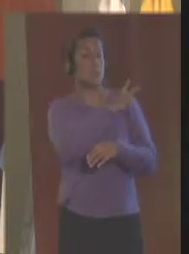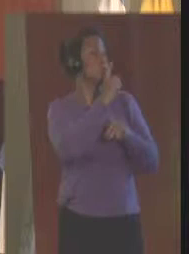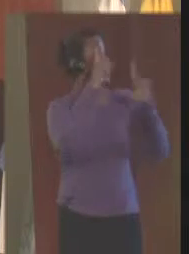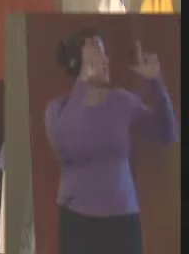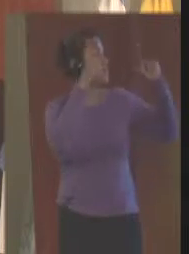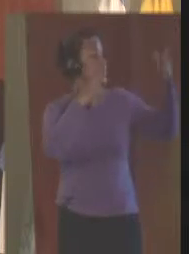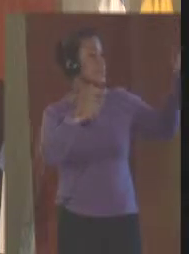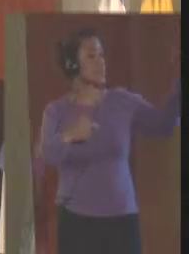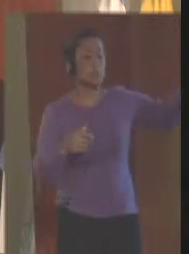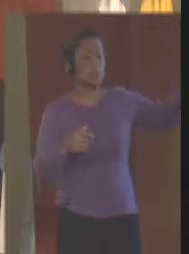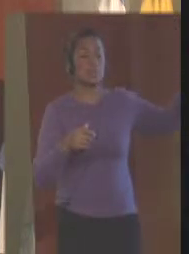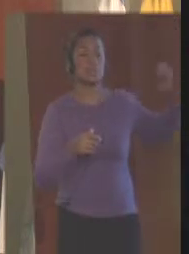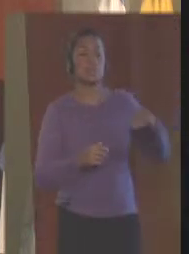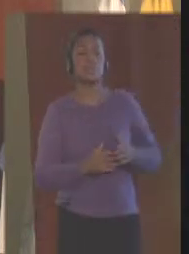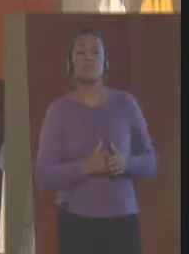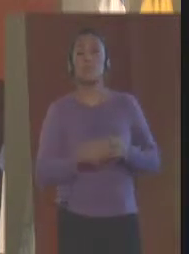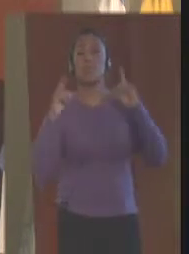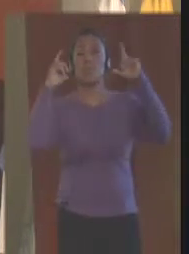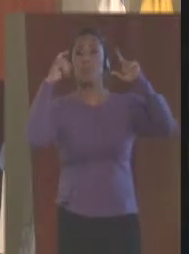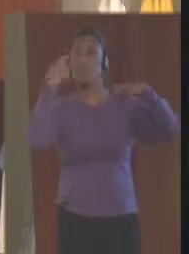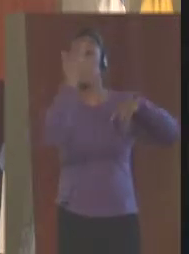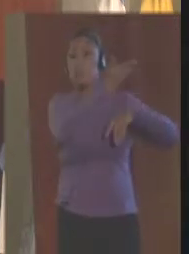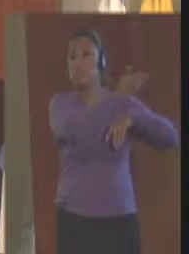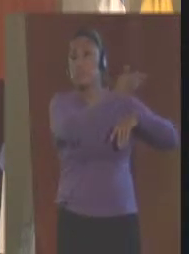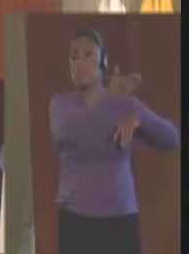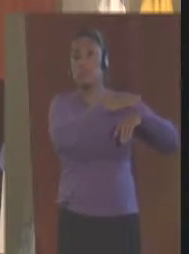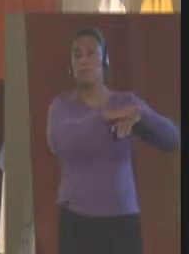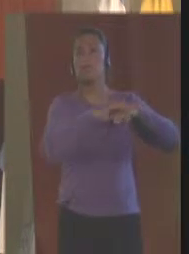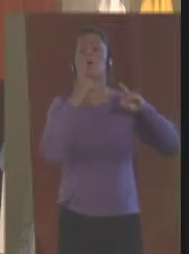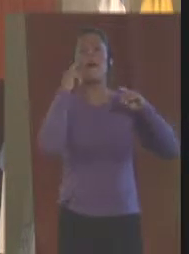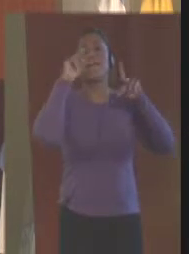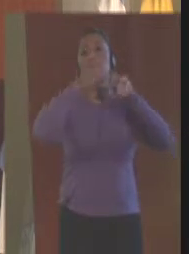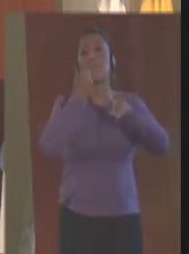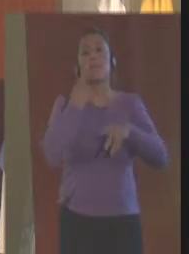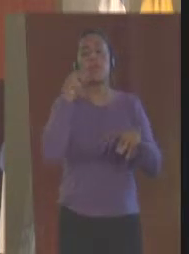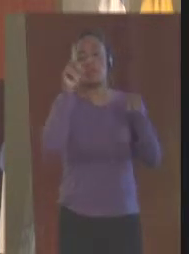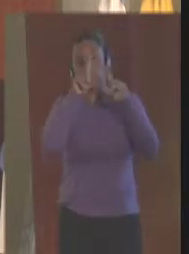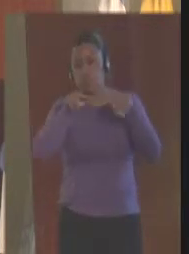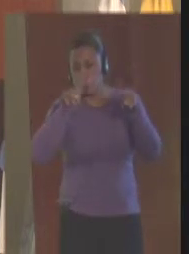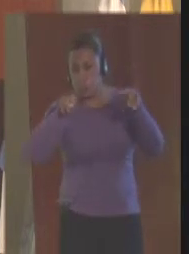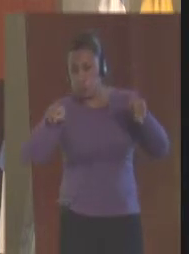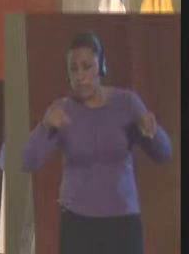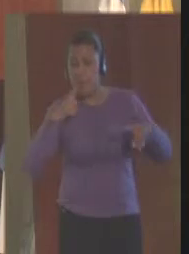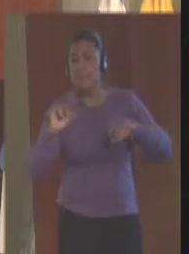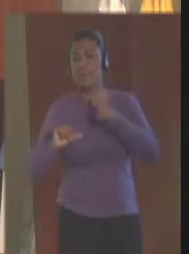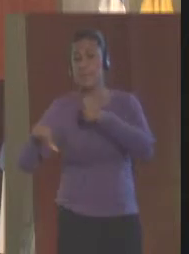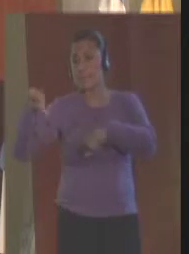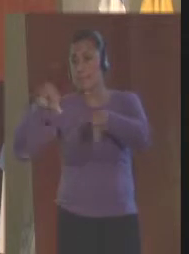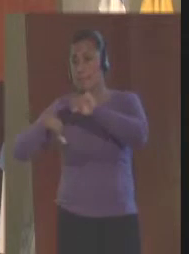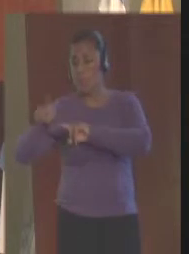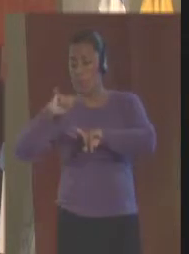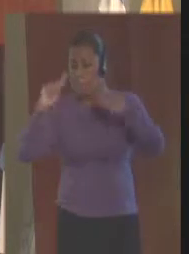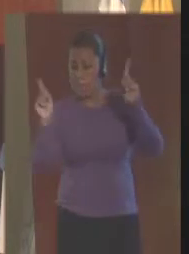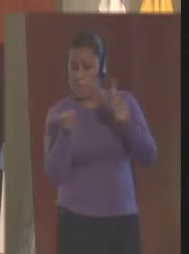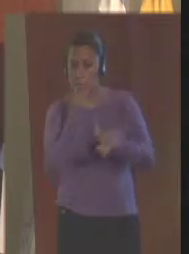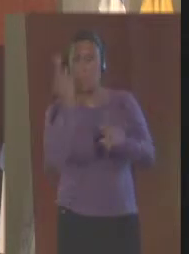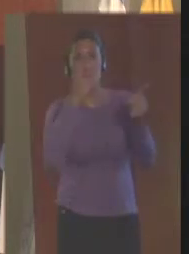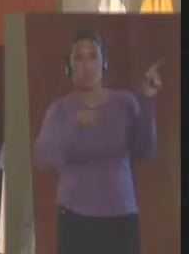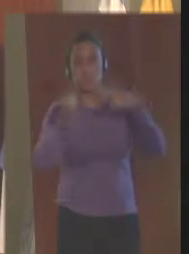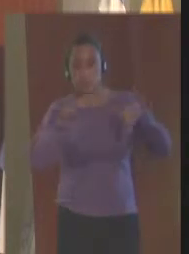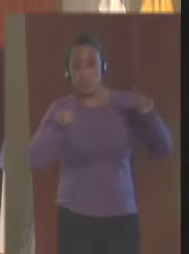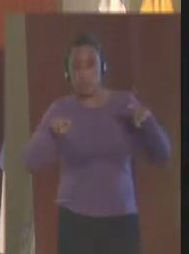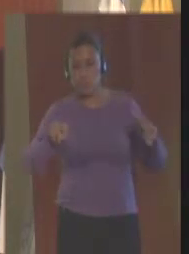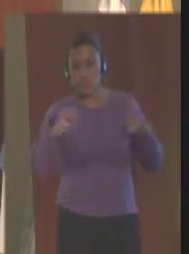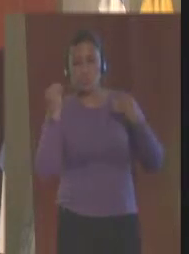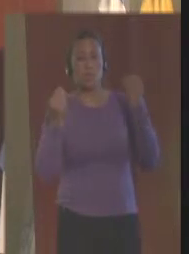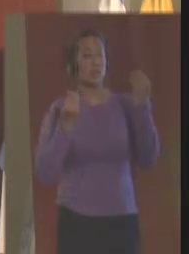está el método que utilizamos basado en análisis más de carácter científico, pero por ejemplo hemos hecho este